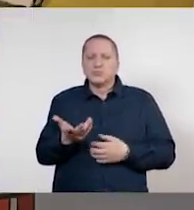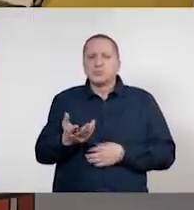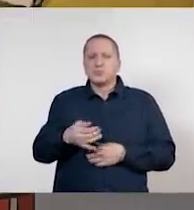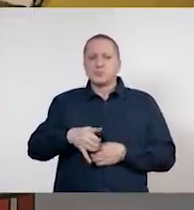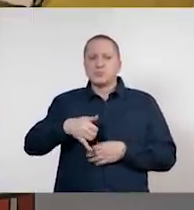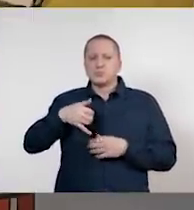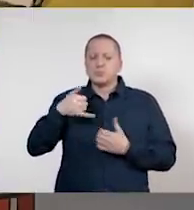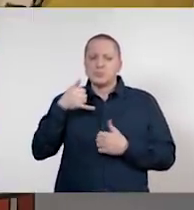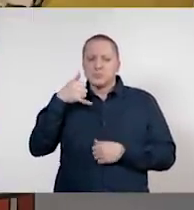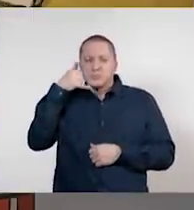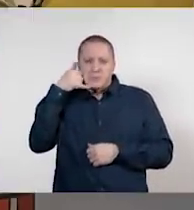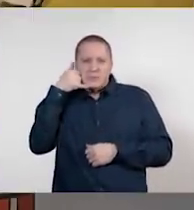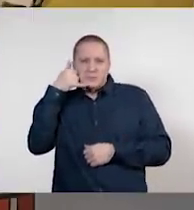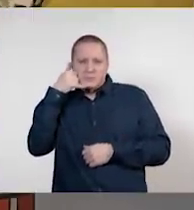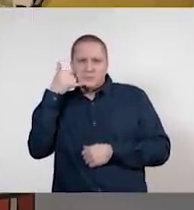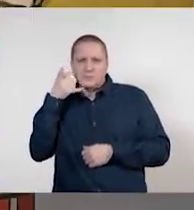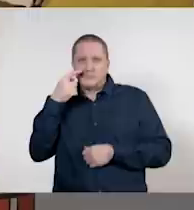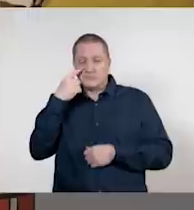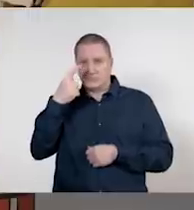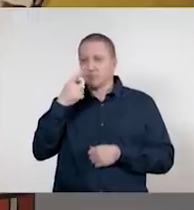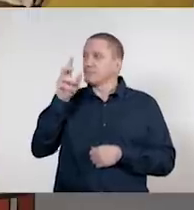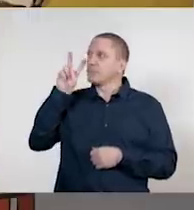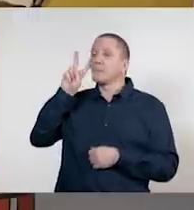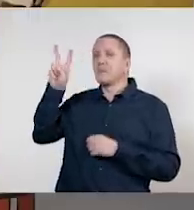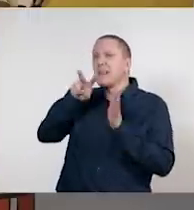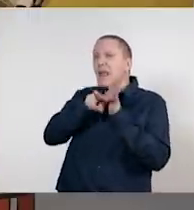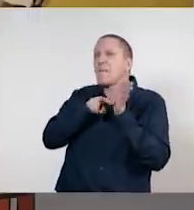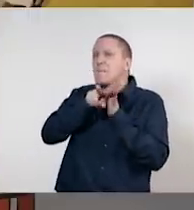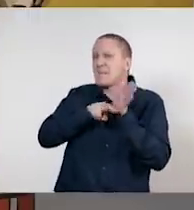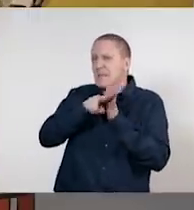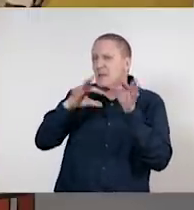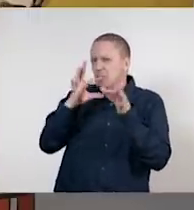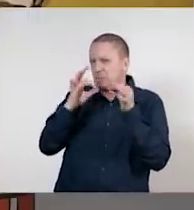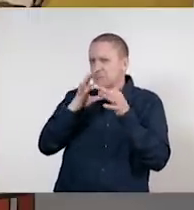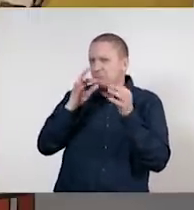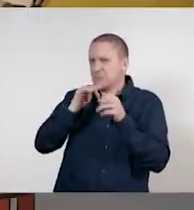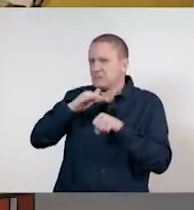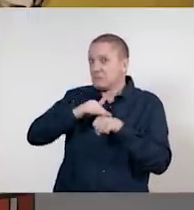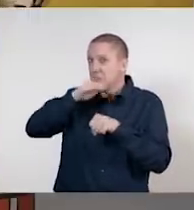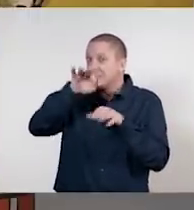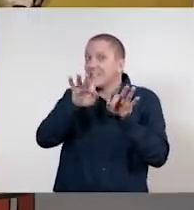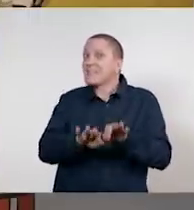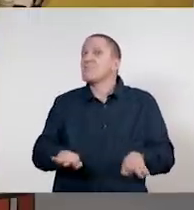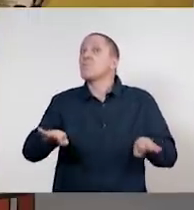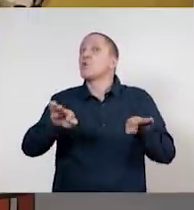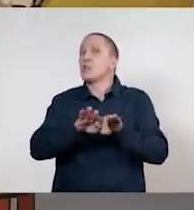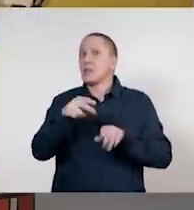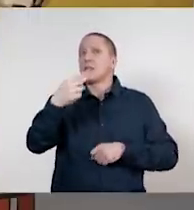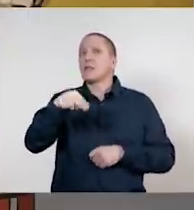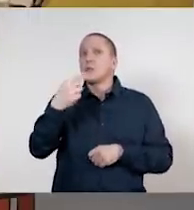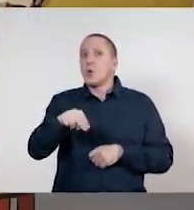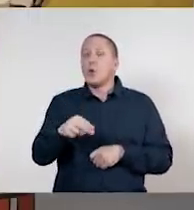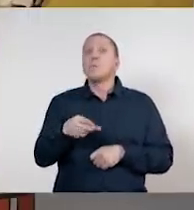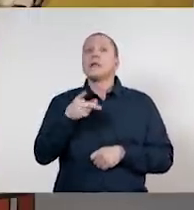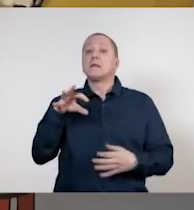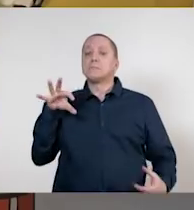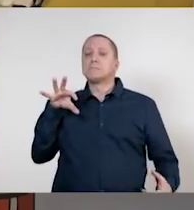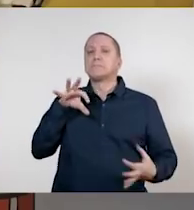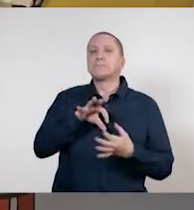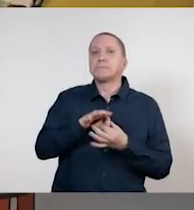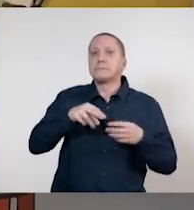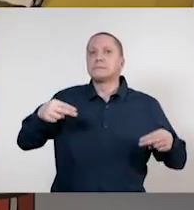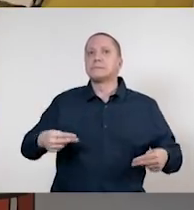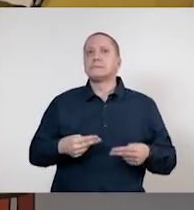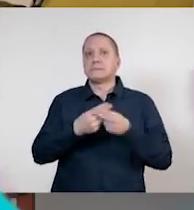Bueno, no exactamente, Coral. Si te parece, mejor vamos a ver este video en donde entenderemos un poquito más acerca de la importancia del nombre y la nacionalidad.